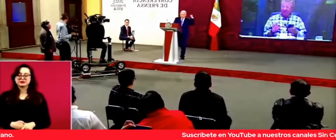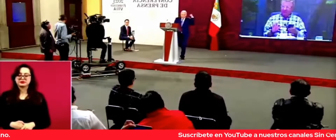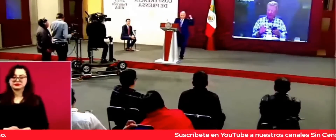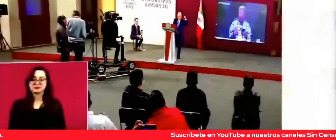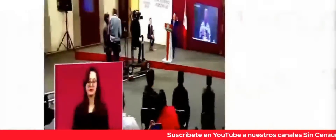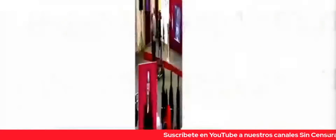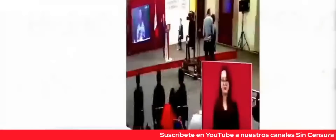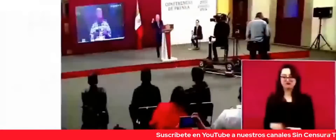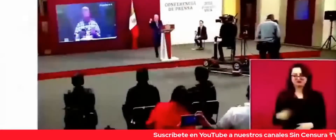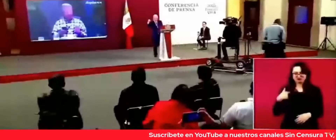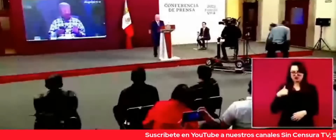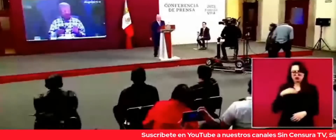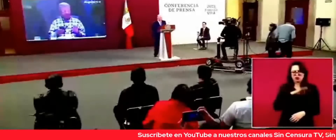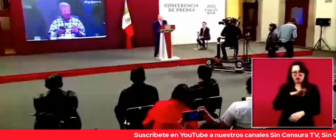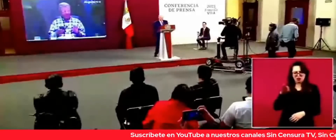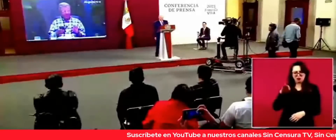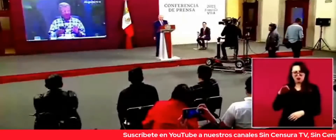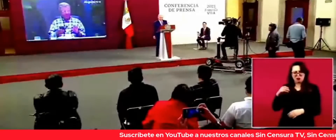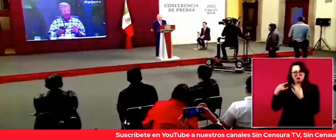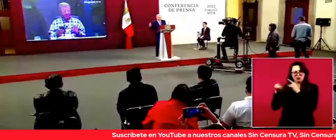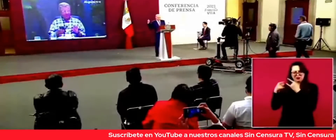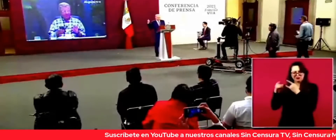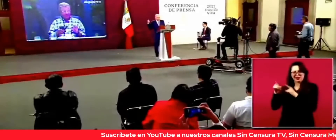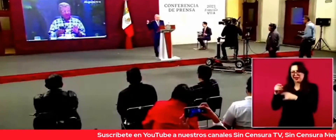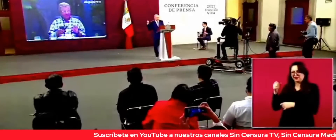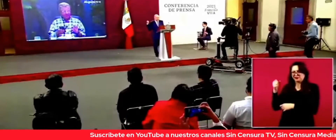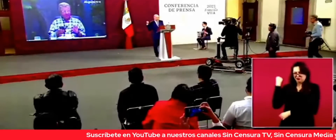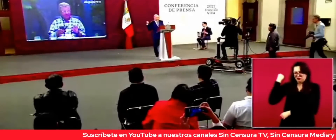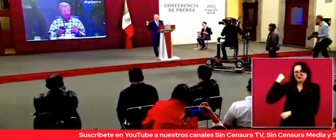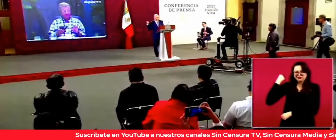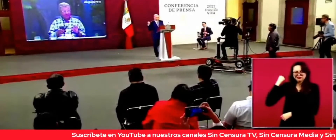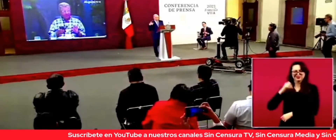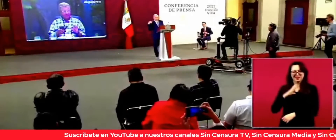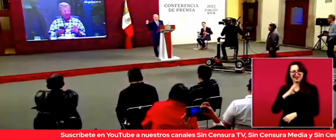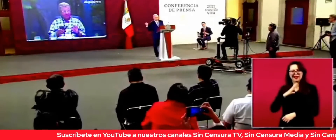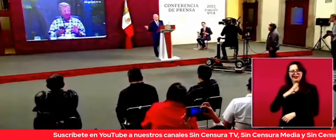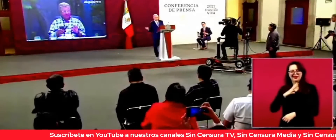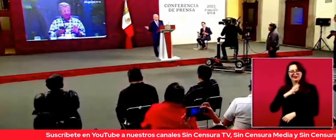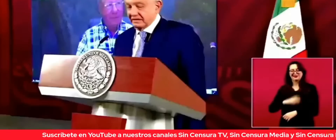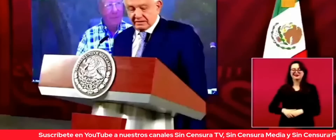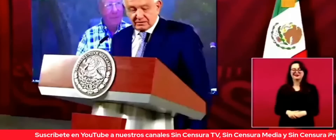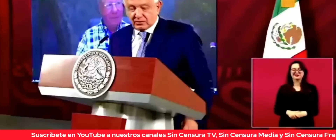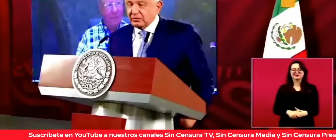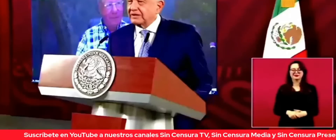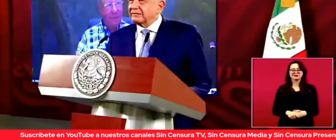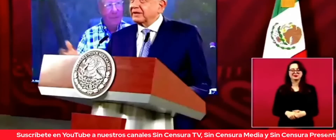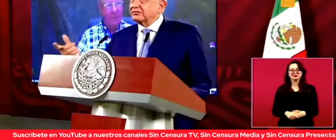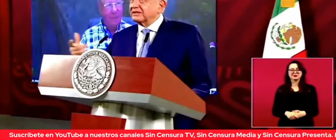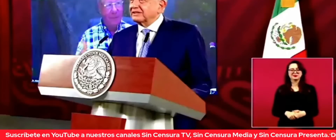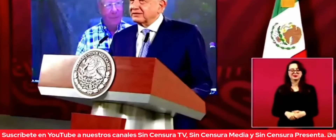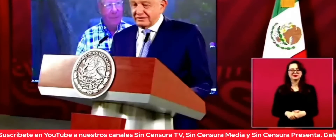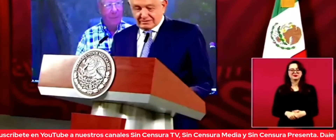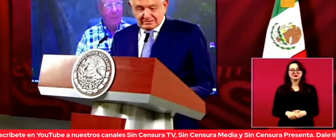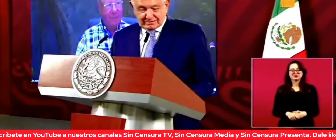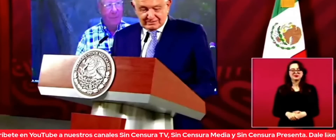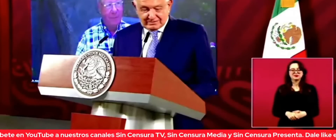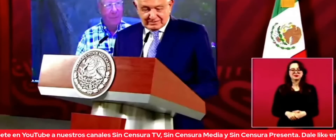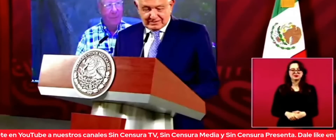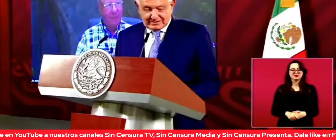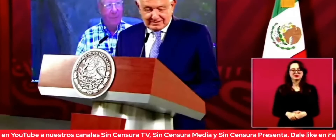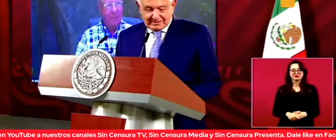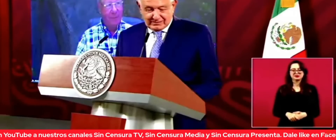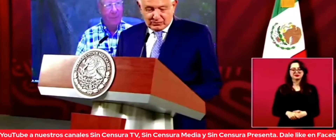Pues soy fortachón, ¿eh? Bueno, ahí está la cuestión. ¿Cómo le llaman ustedes